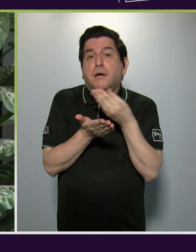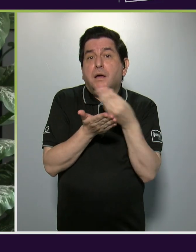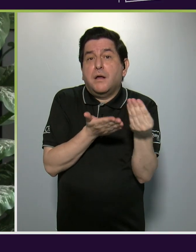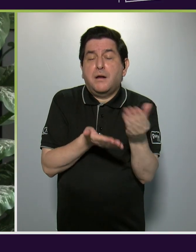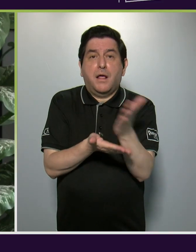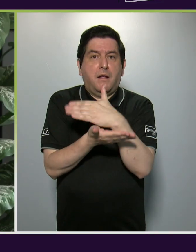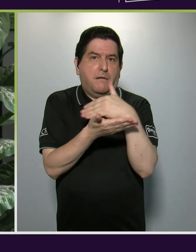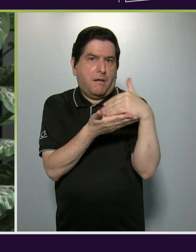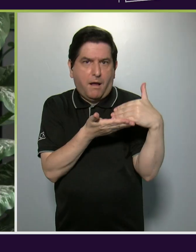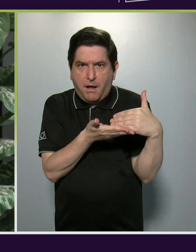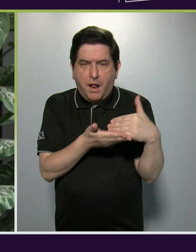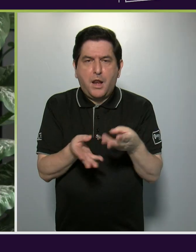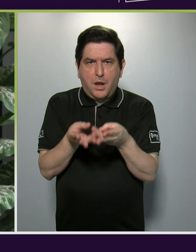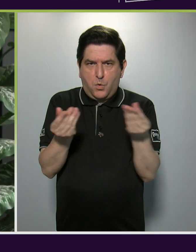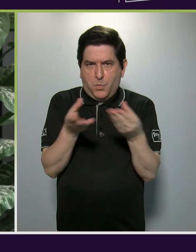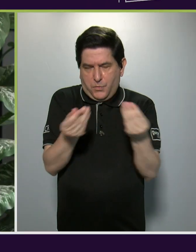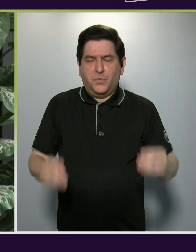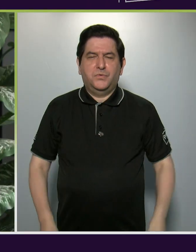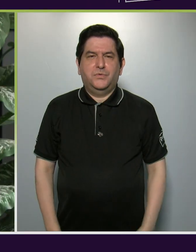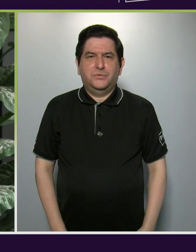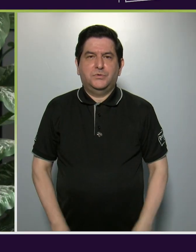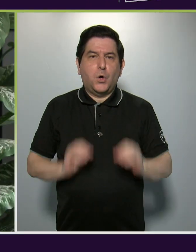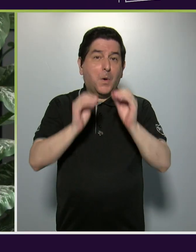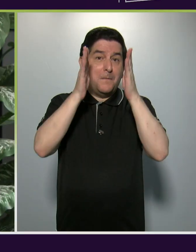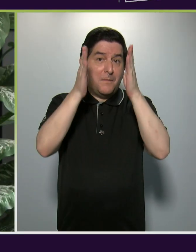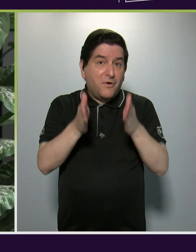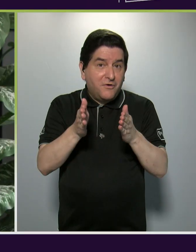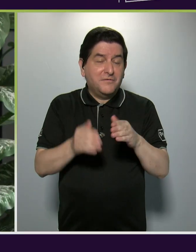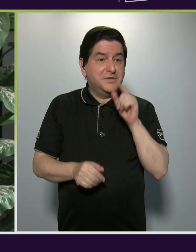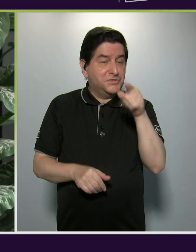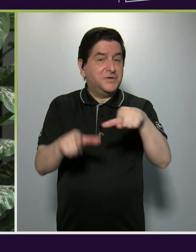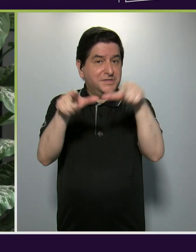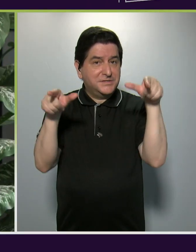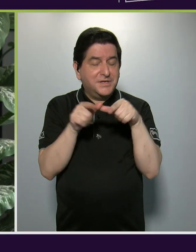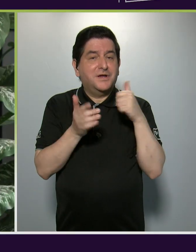algún producto, los profesores que tenemos ahí